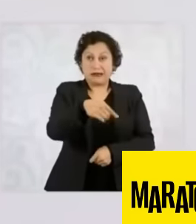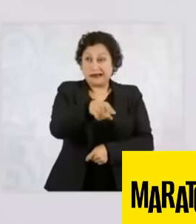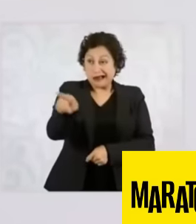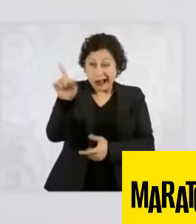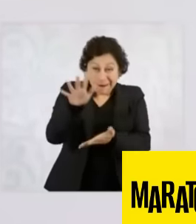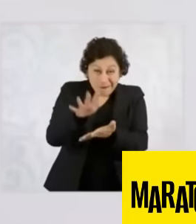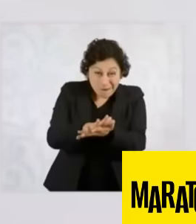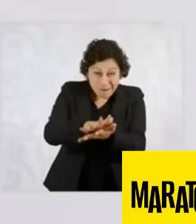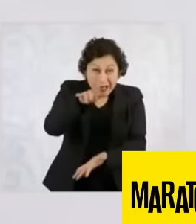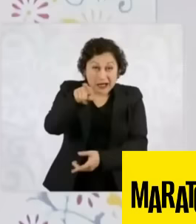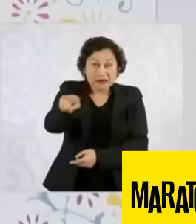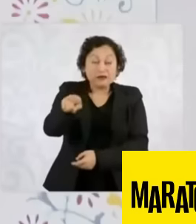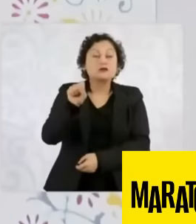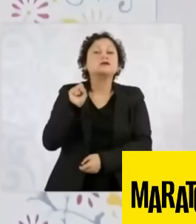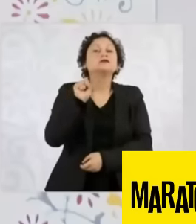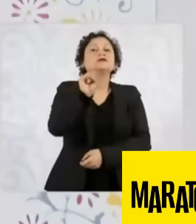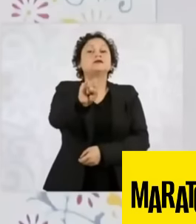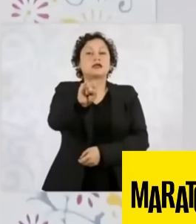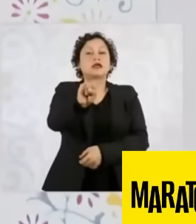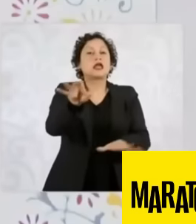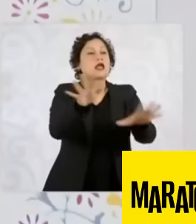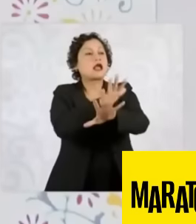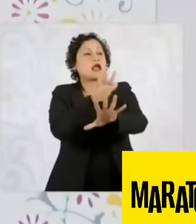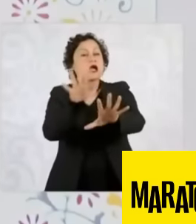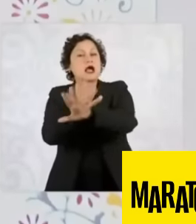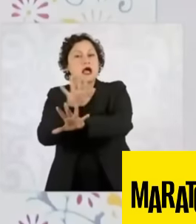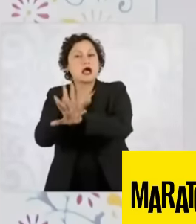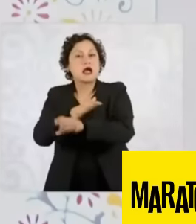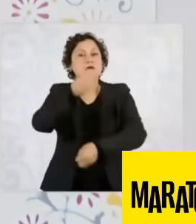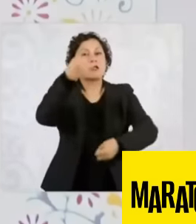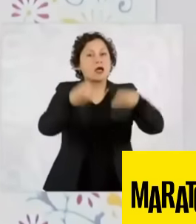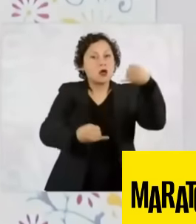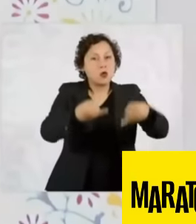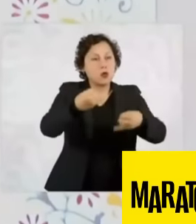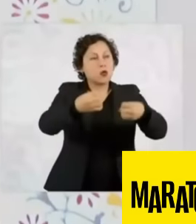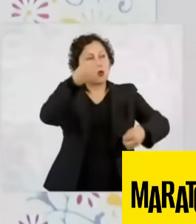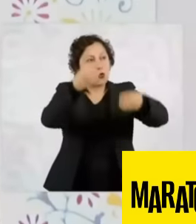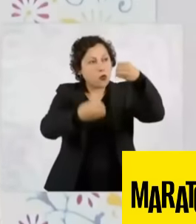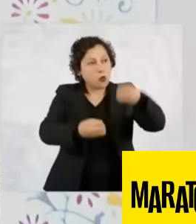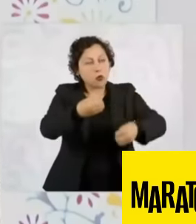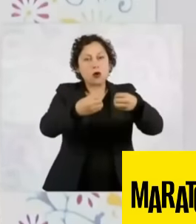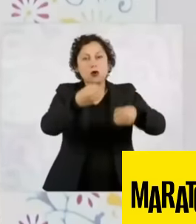magistrados adas ministros y ministras por voto